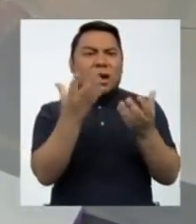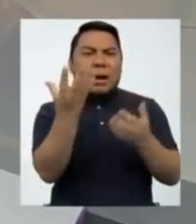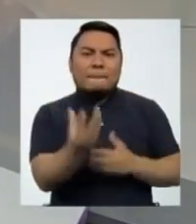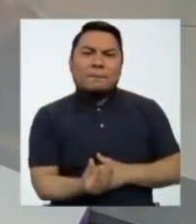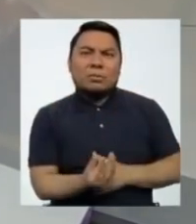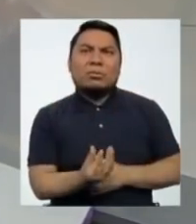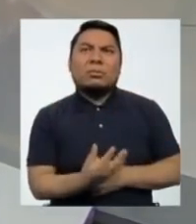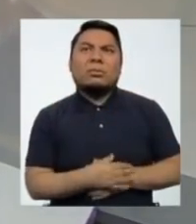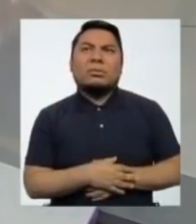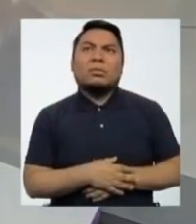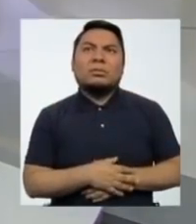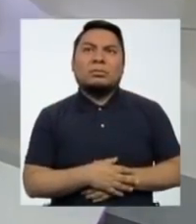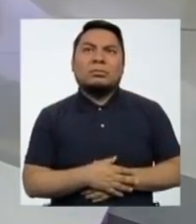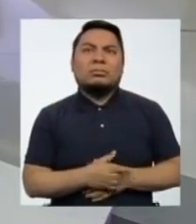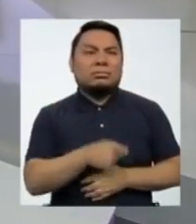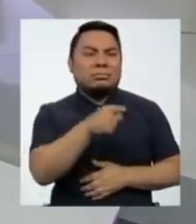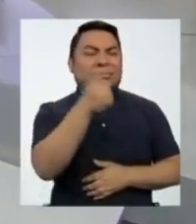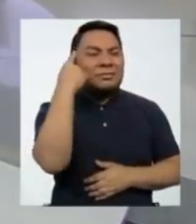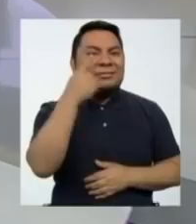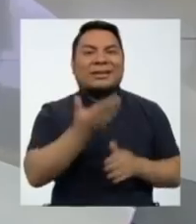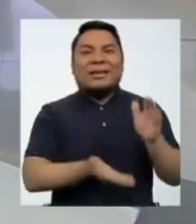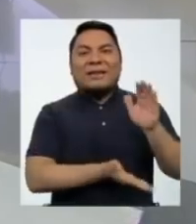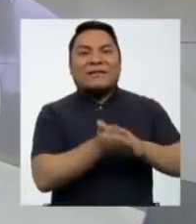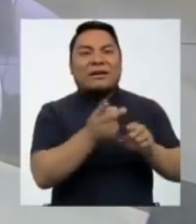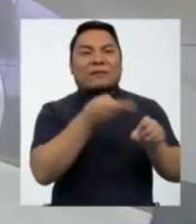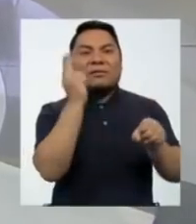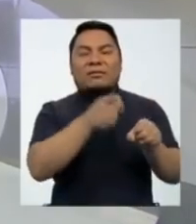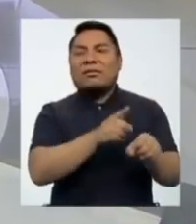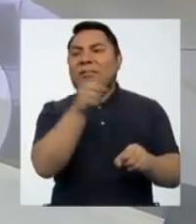comisión. Y hay más en otra, ¿no? Y parece que se han ido a otro lado. ¿No?